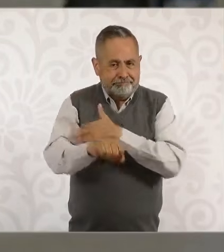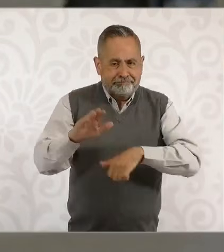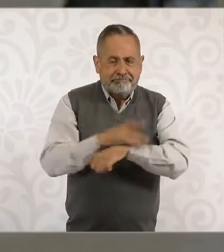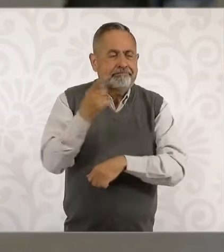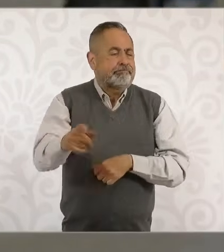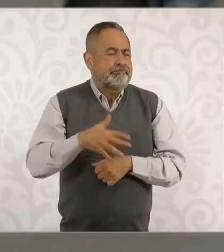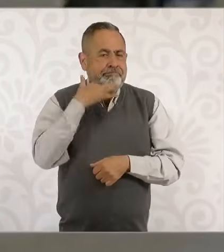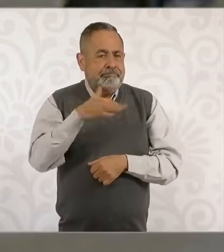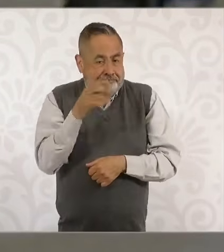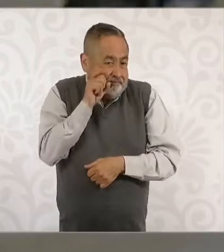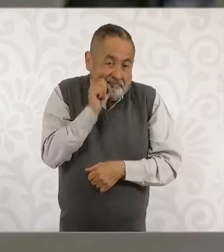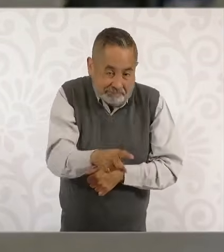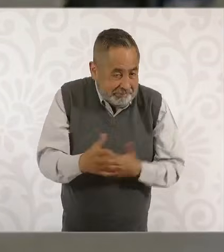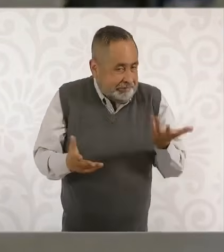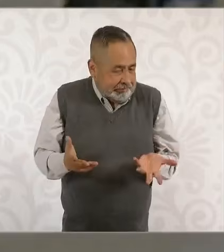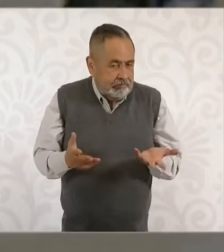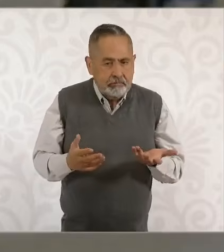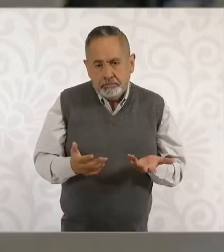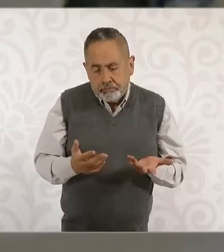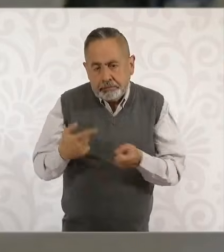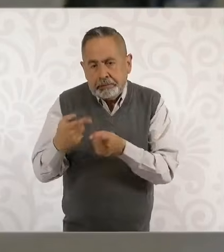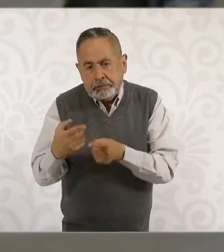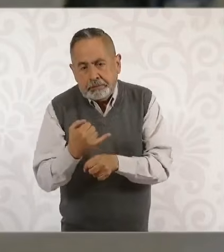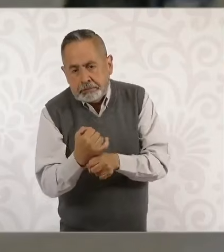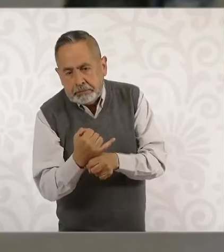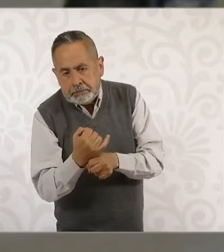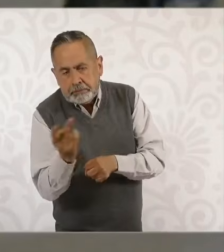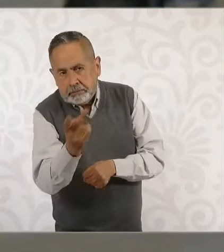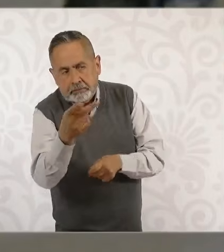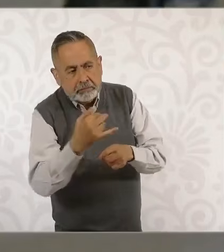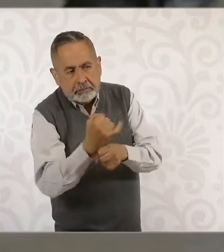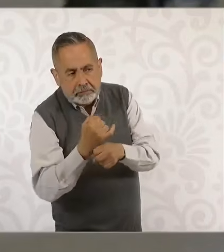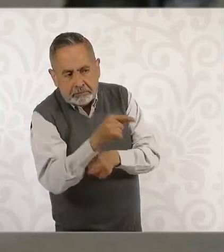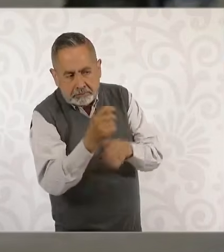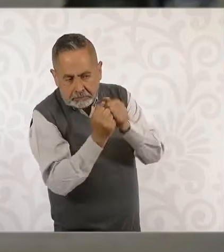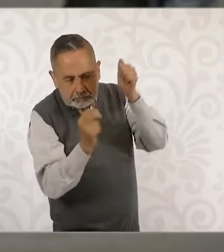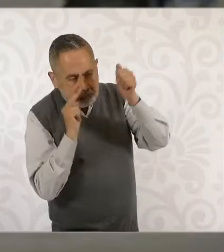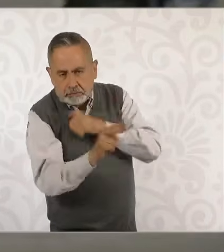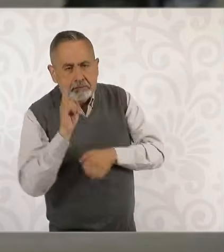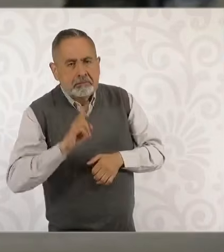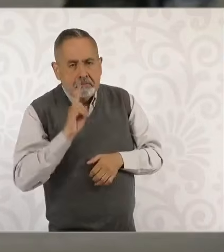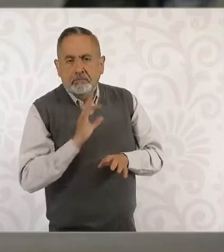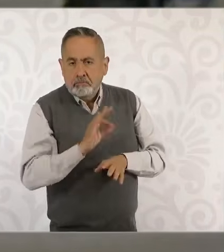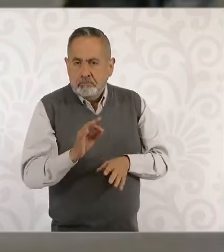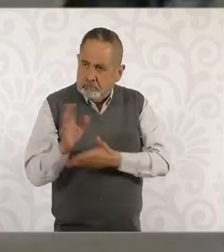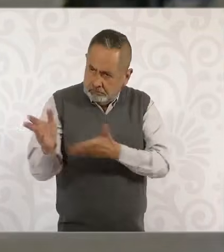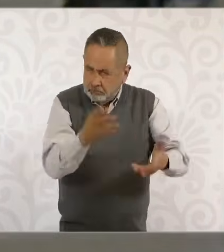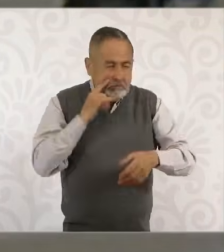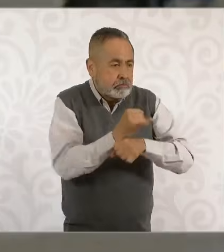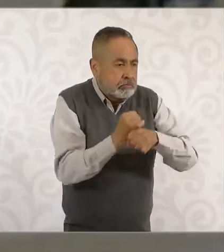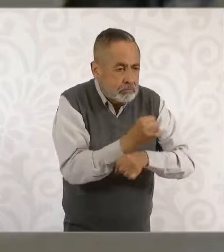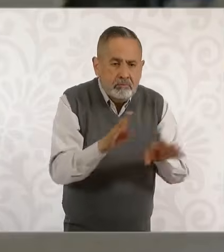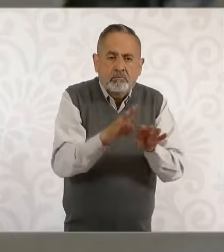corrupción. Preguntarle, Presidenta, ¿quién investiga un caso como este y si existen mecanismos para que se investiguen los recursos